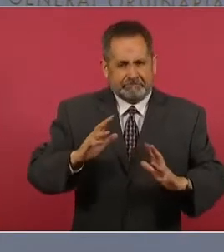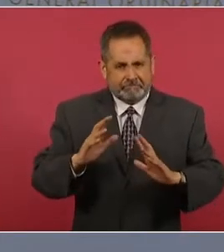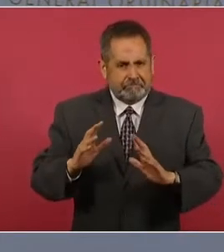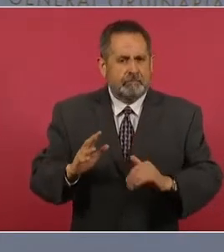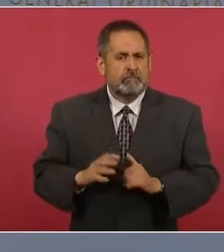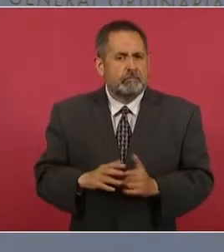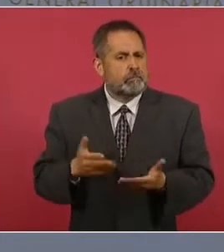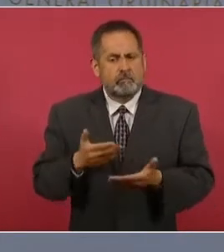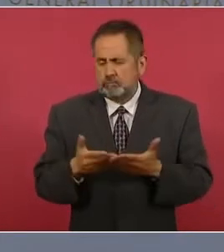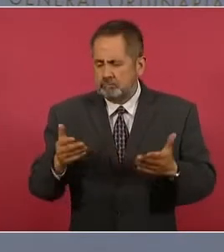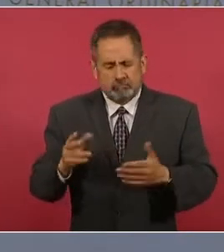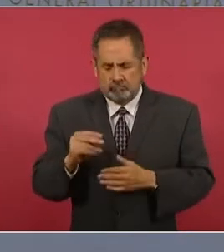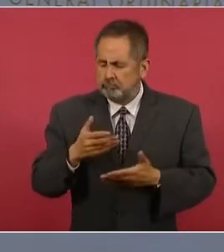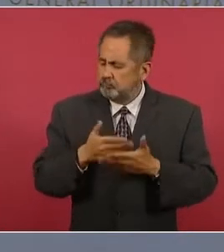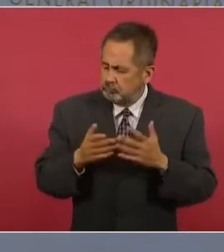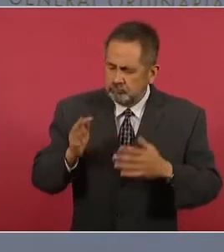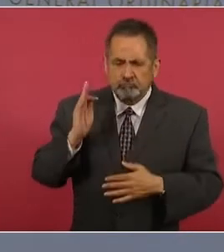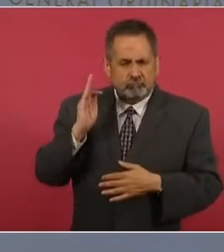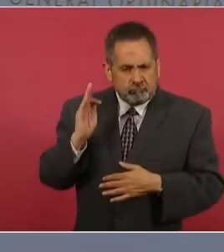Ahora no,